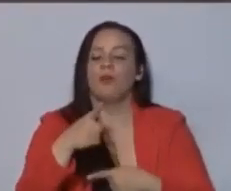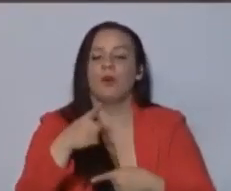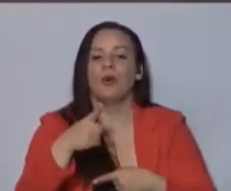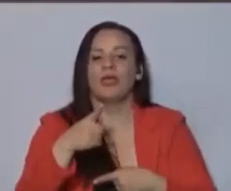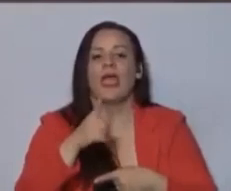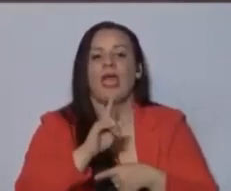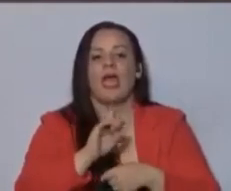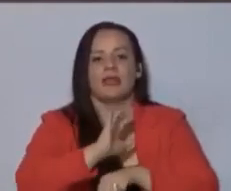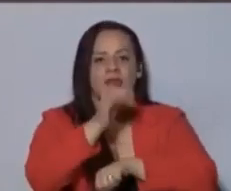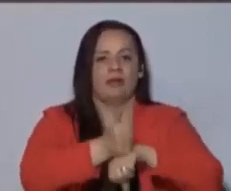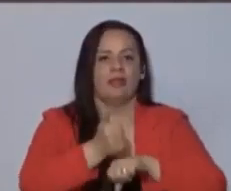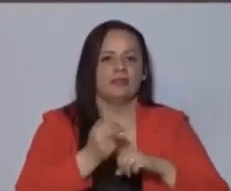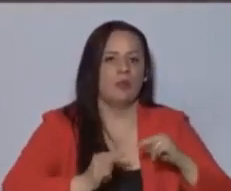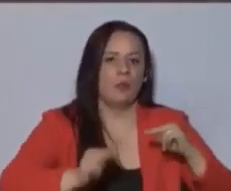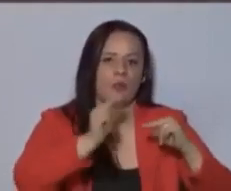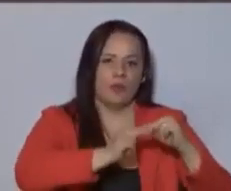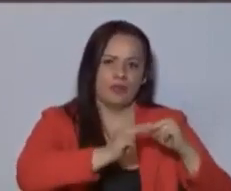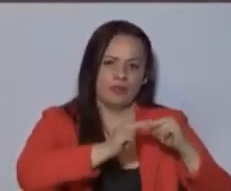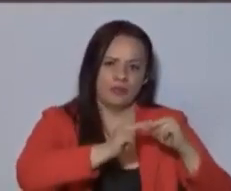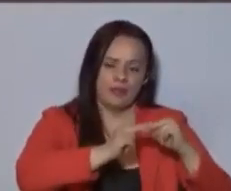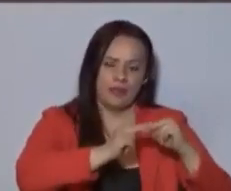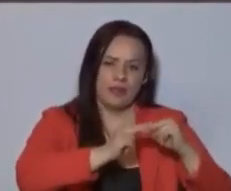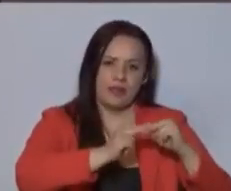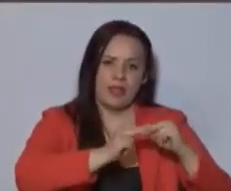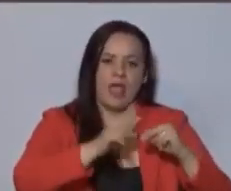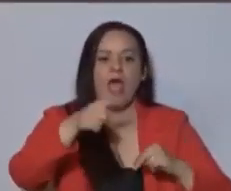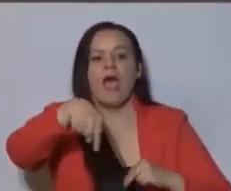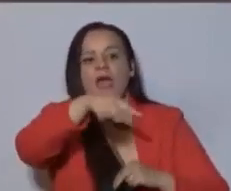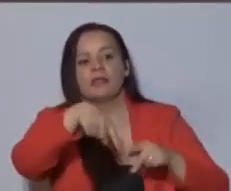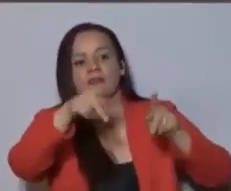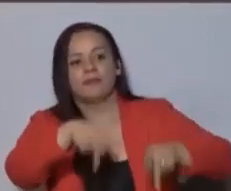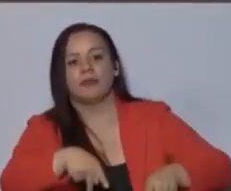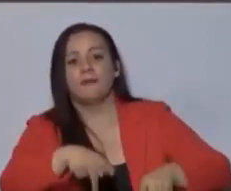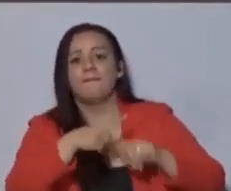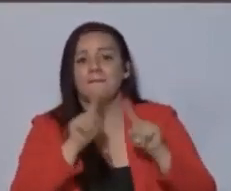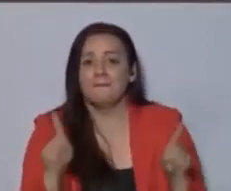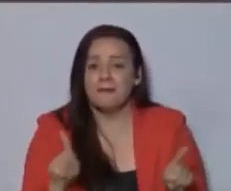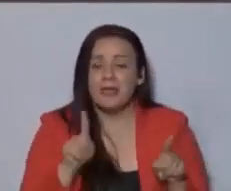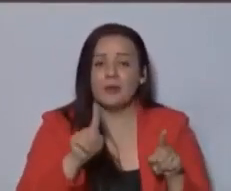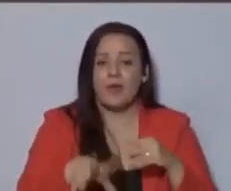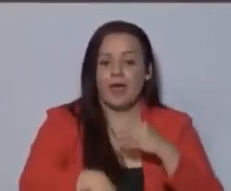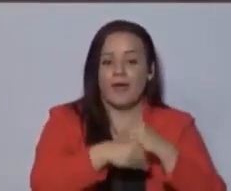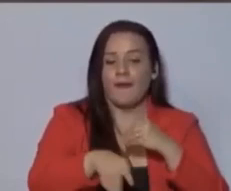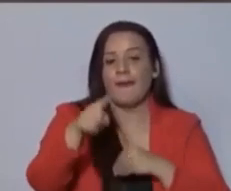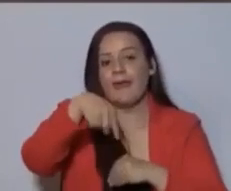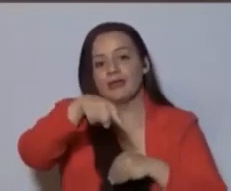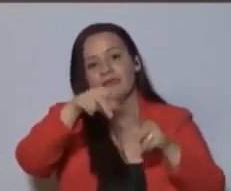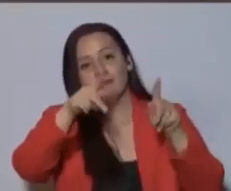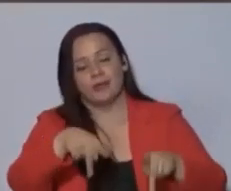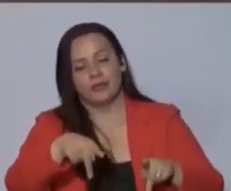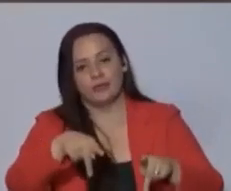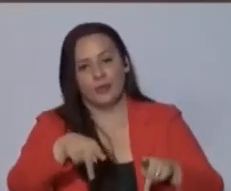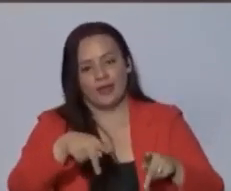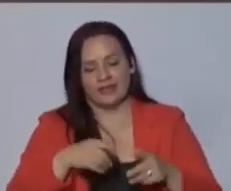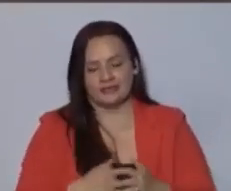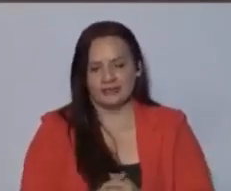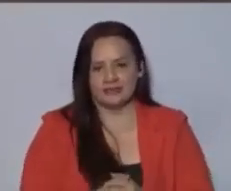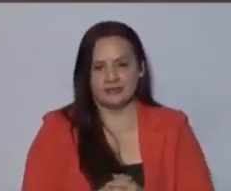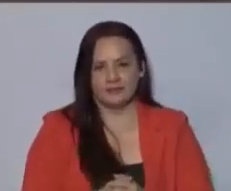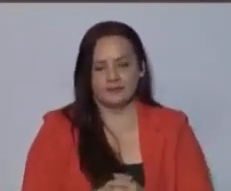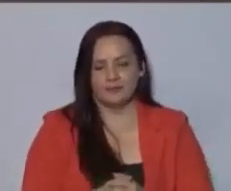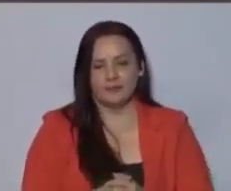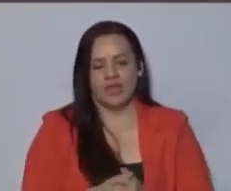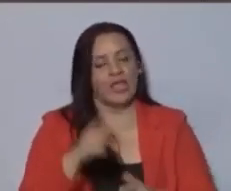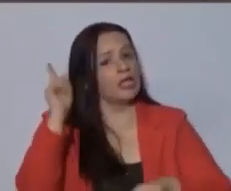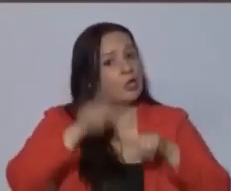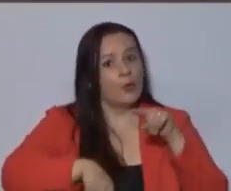ponerle un impuesto, una carga, un costo adicional a esas personas. Pero además, a esas personas que